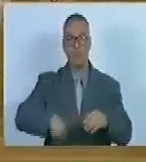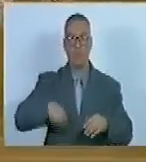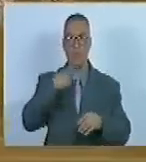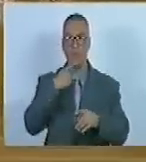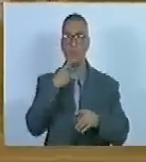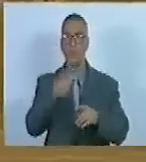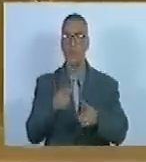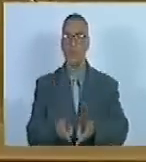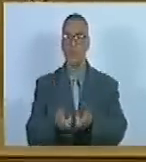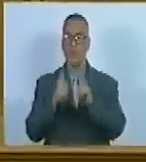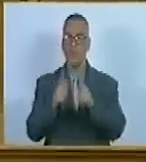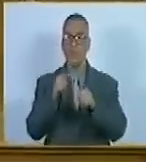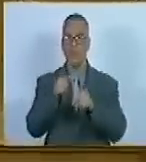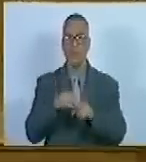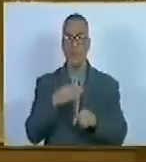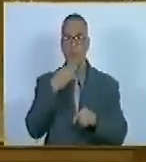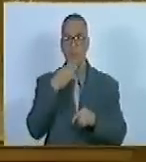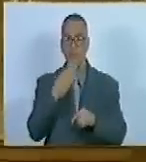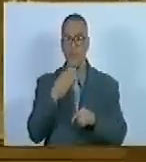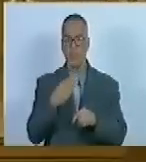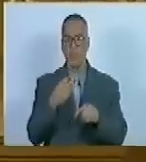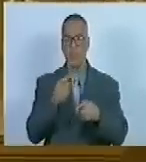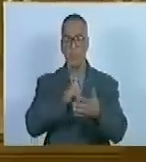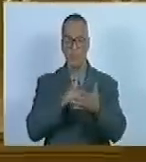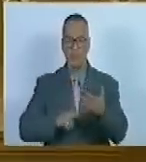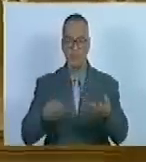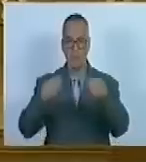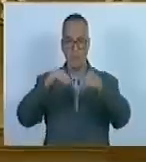pido permiso para leer el acuerdo.